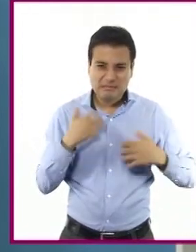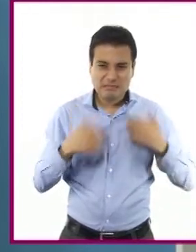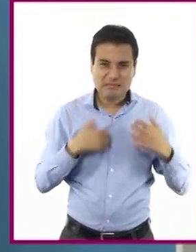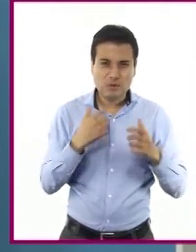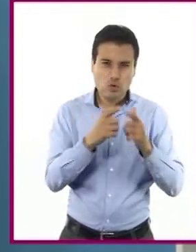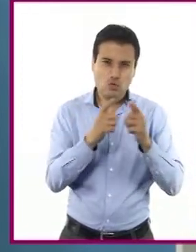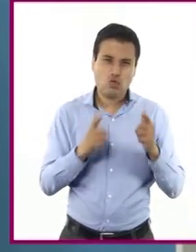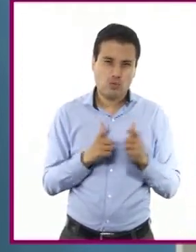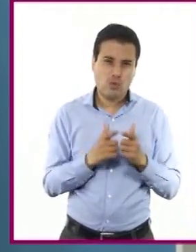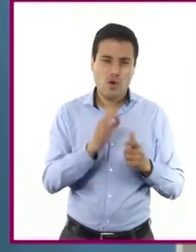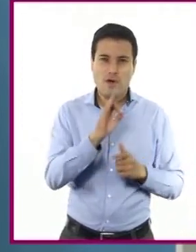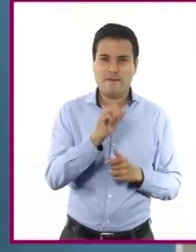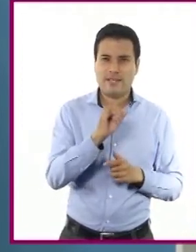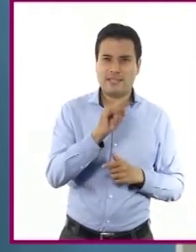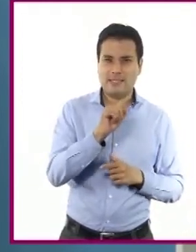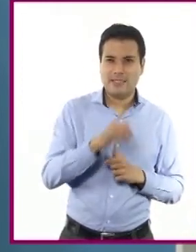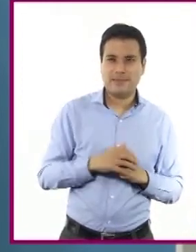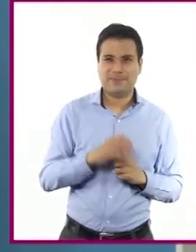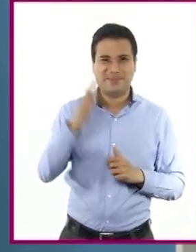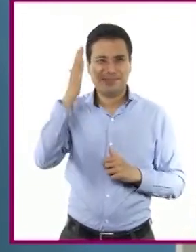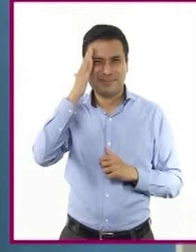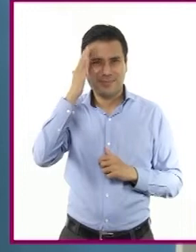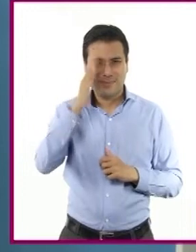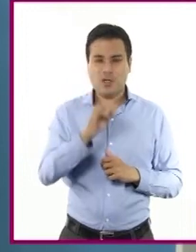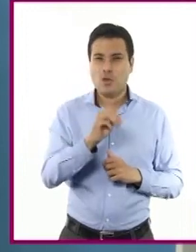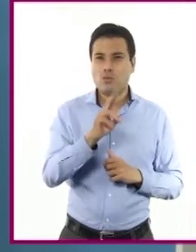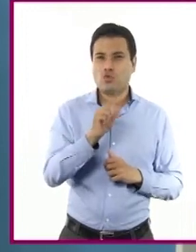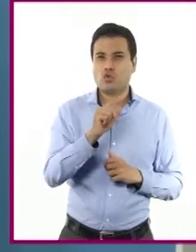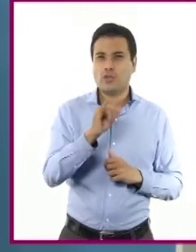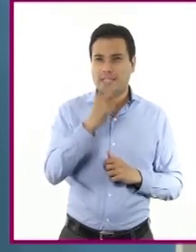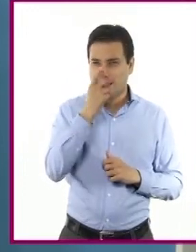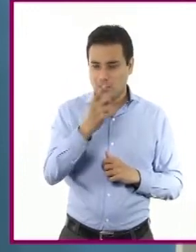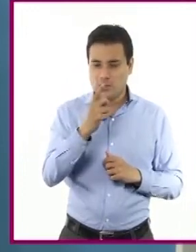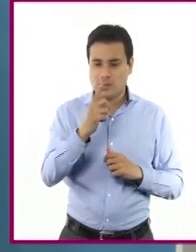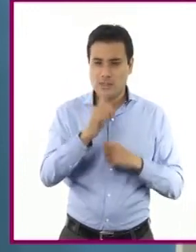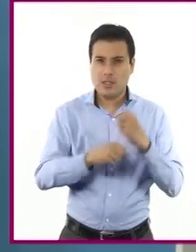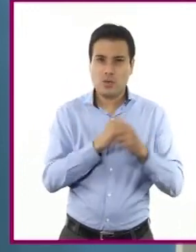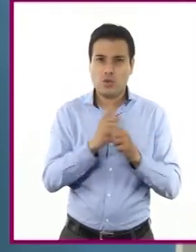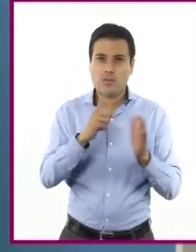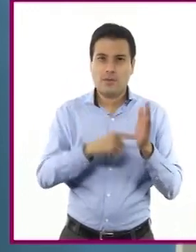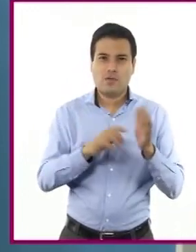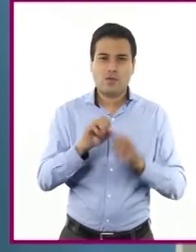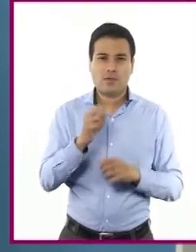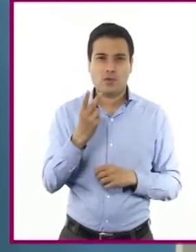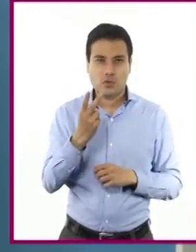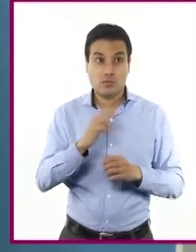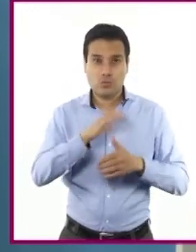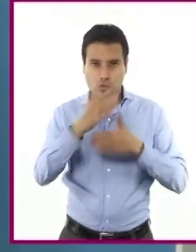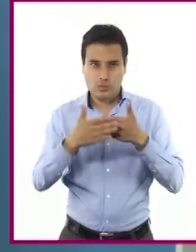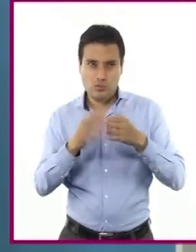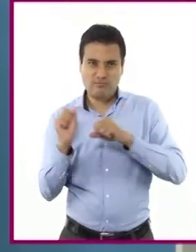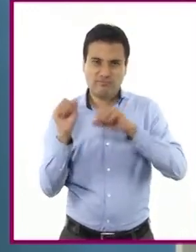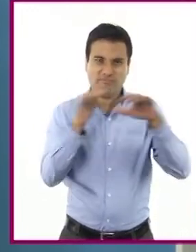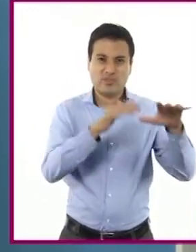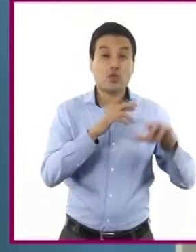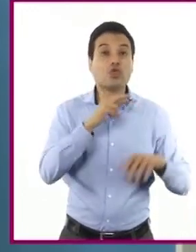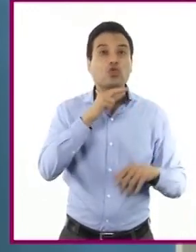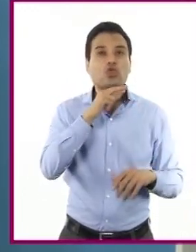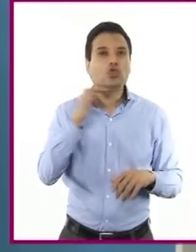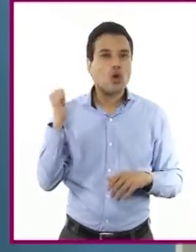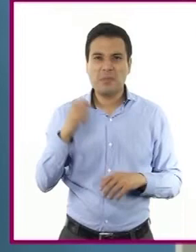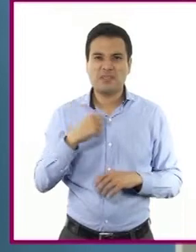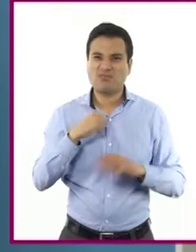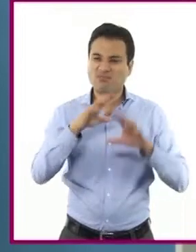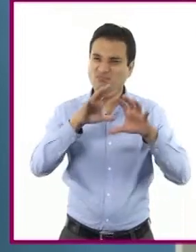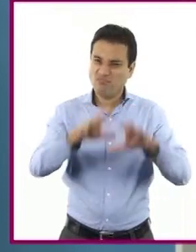líder Benito Mussolini anunciaron en octubre de 1922 una marcha a Roma para tomar el poder. La estrategia